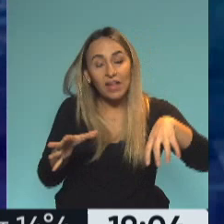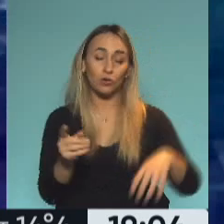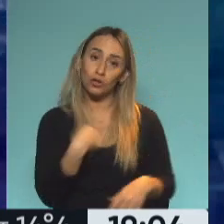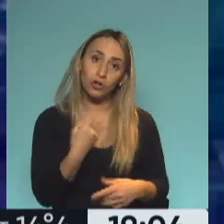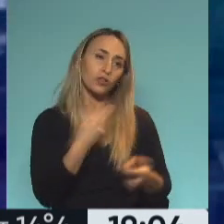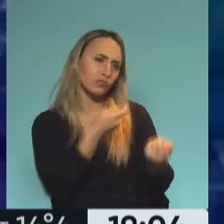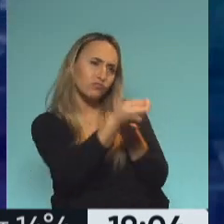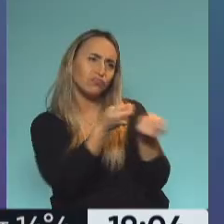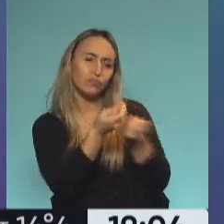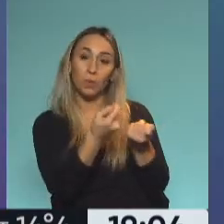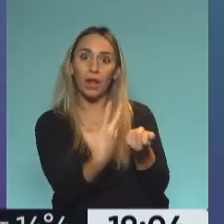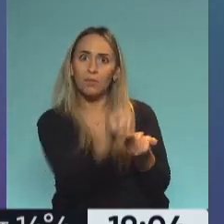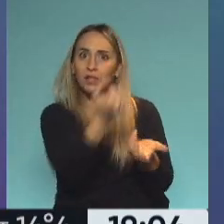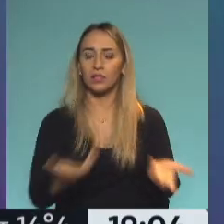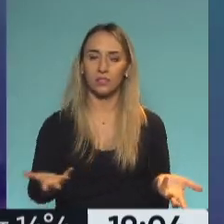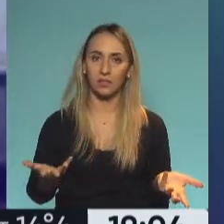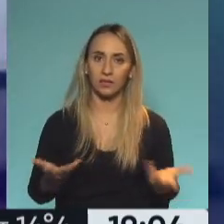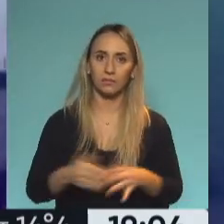eso.